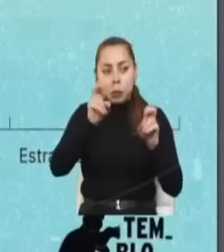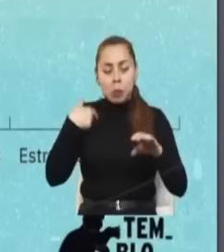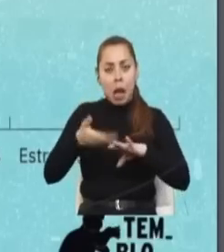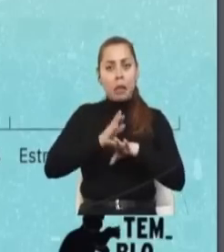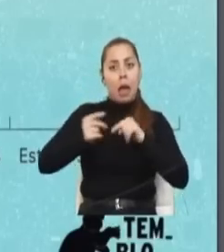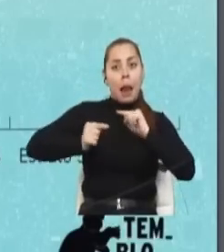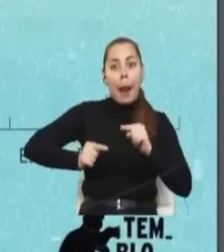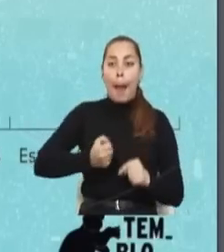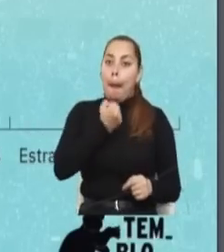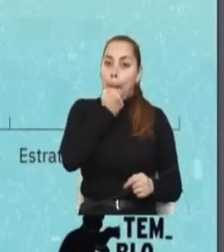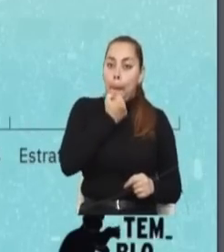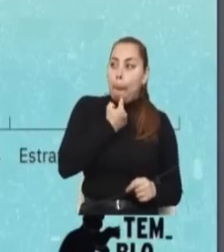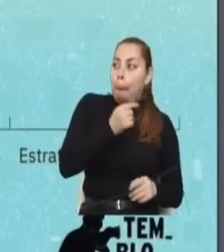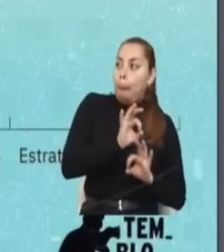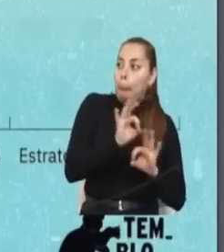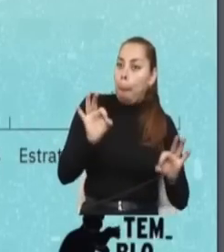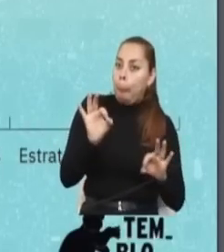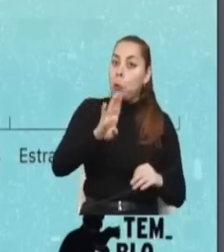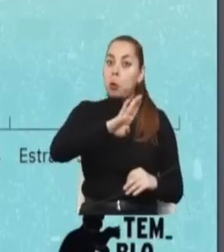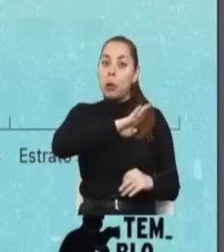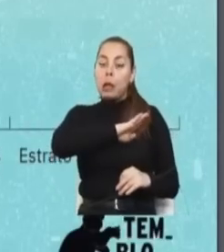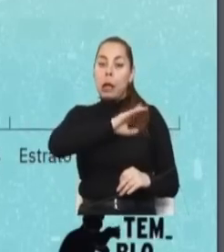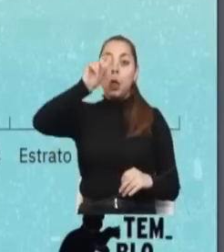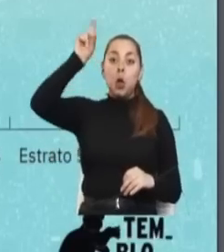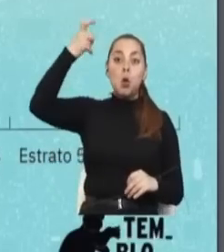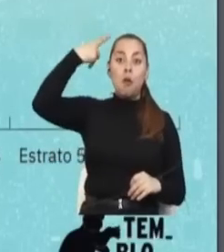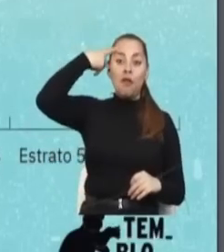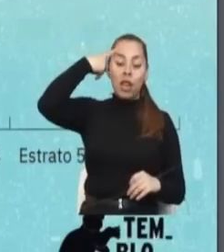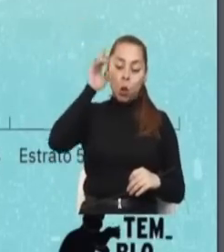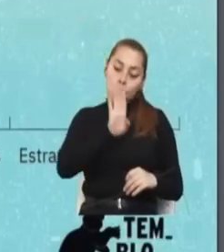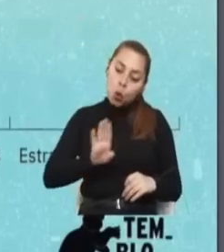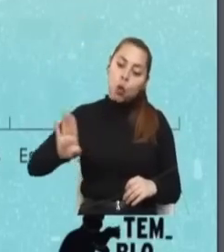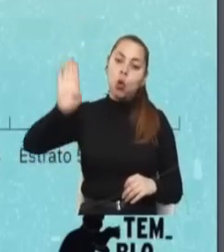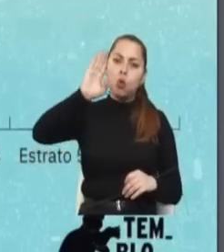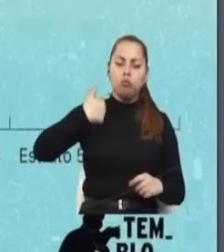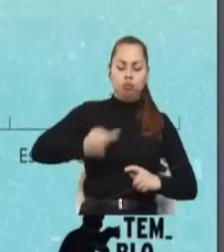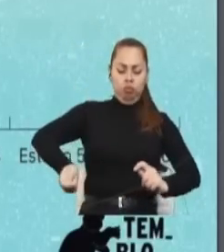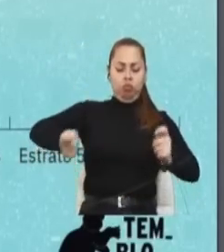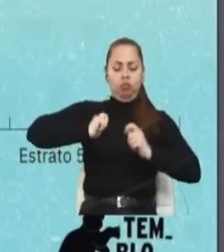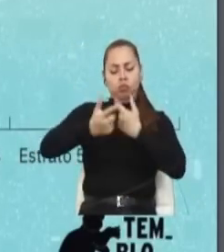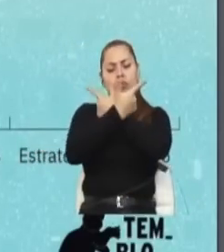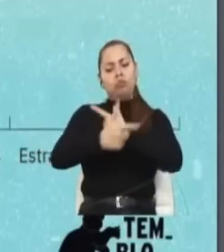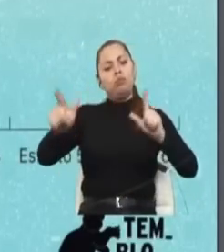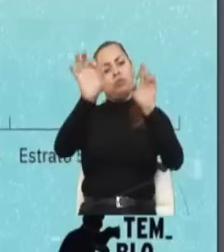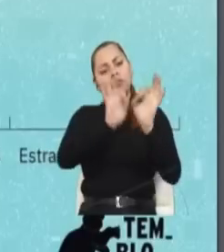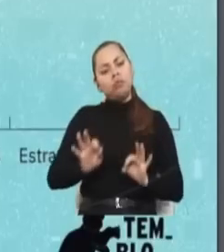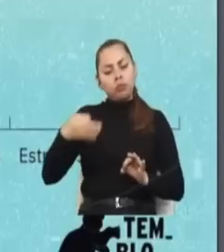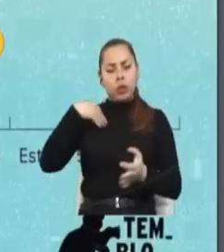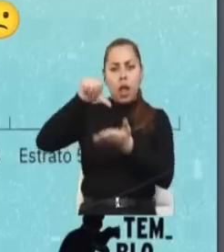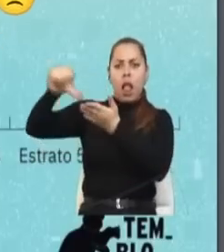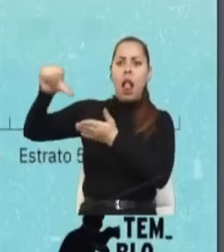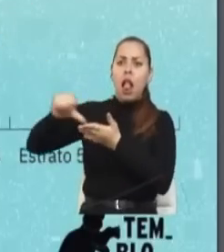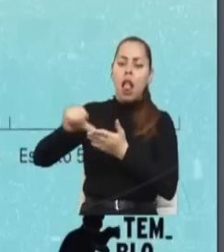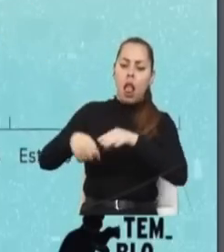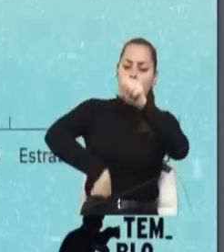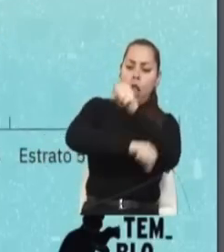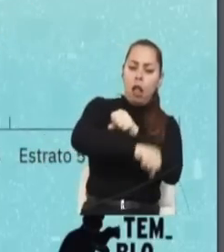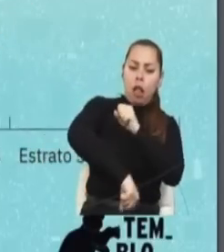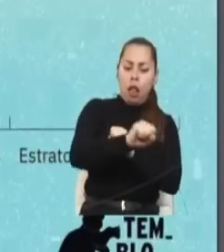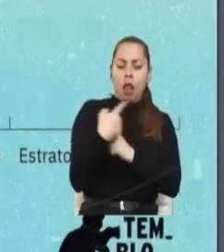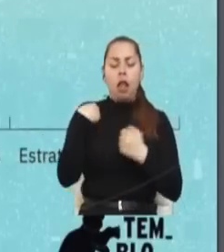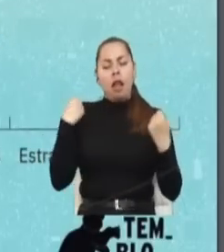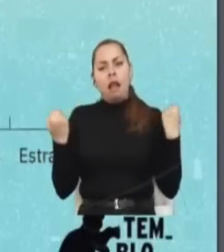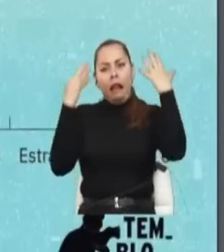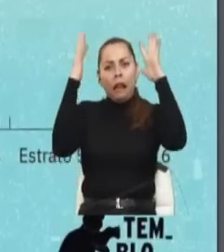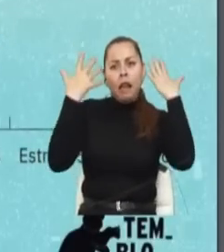no lo hayan dicho. Los alcaldes y gobernadores se colocan el escudo de libertad y orden, se gastan la plata de la seguridad en partidos de fútbol,